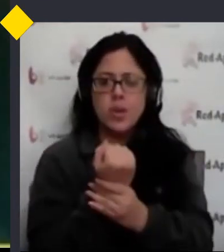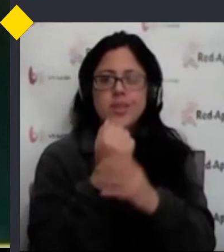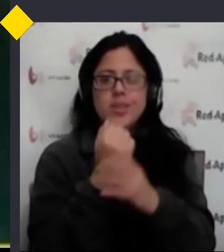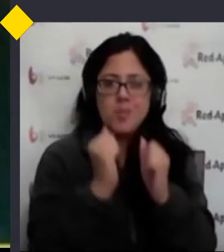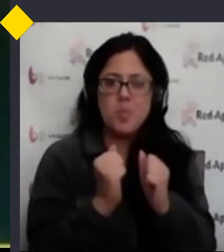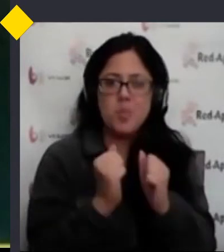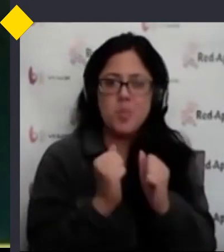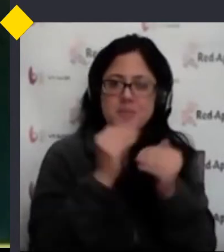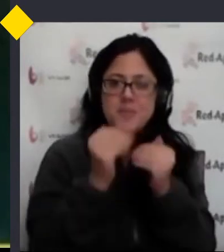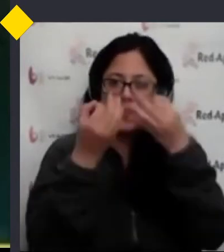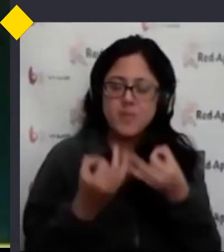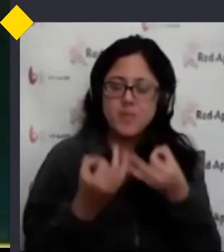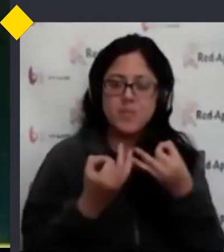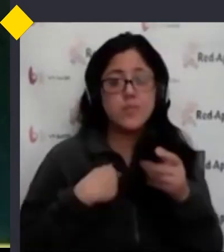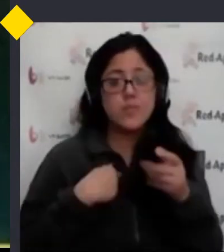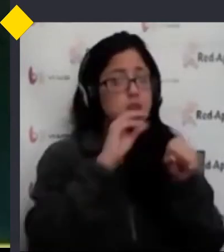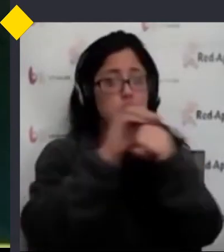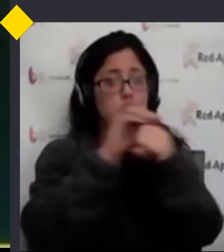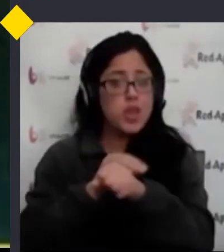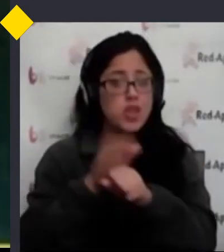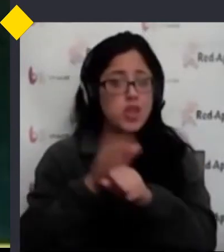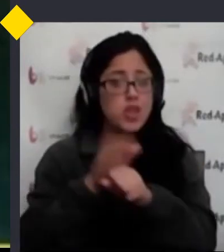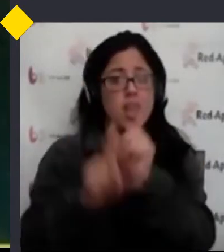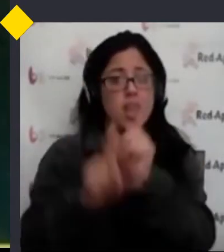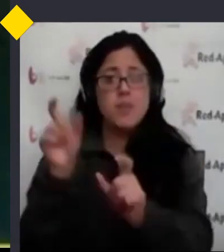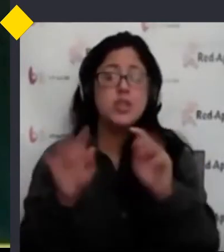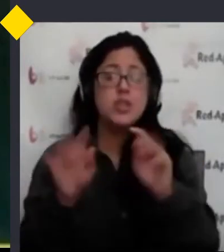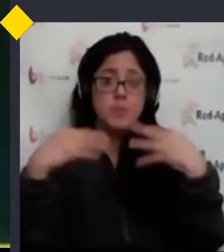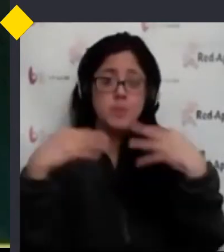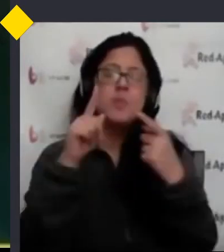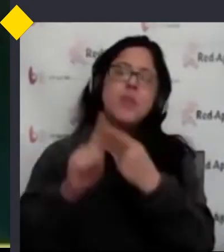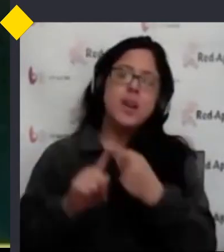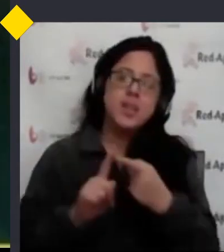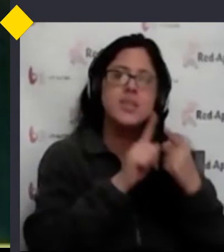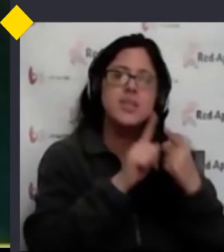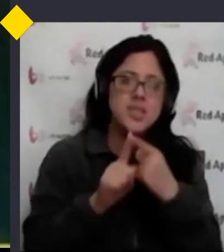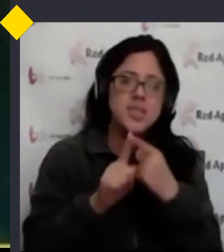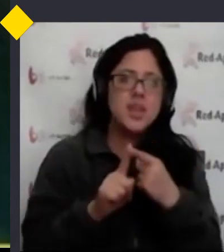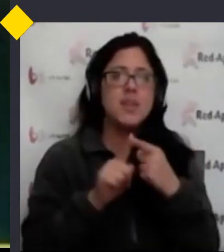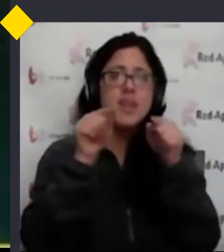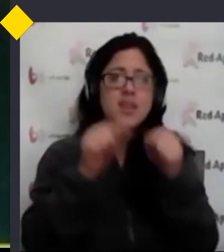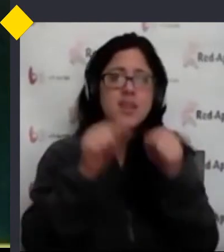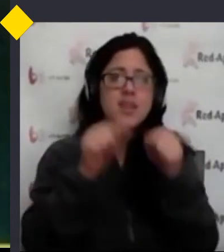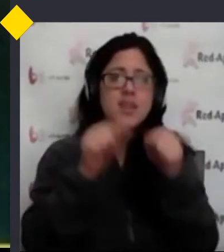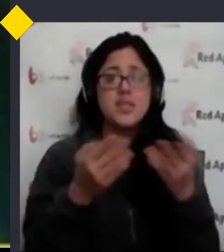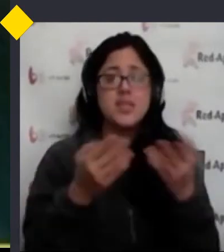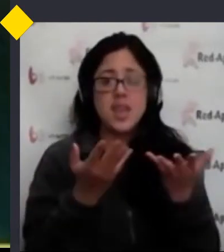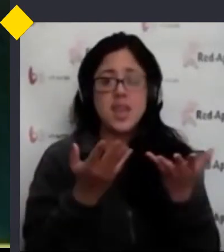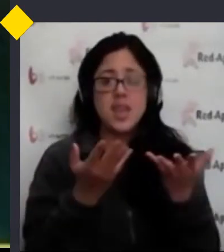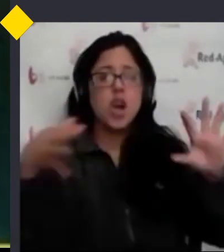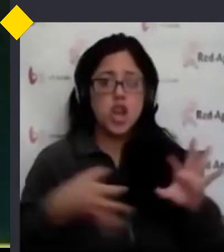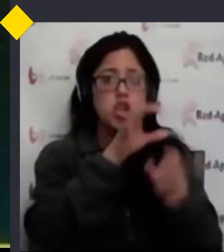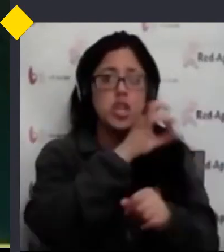que yo les recomiendo a todas las personas de las empresas que nos están mirando que participen en Pride Connection Chile y o que se